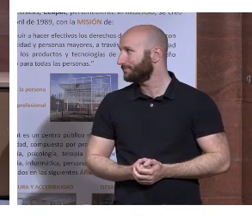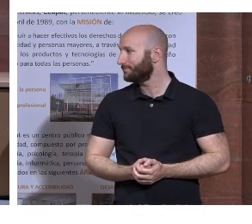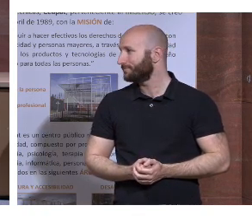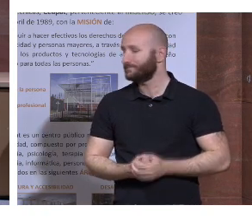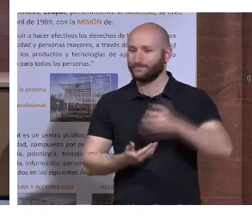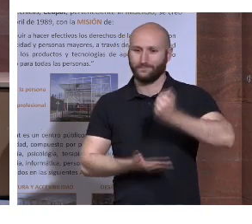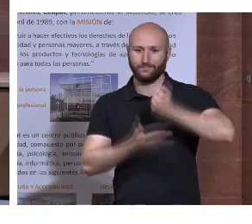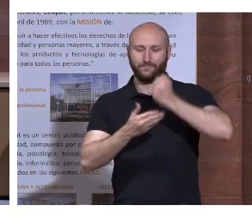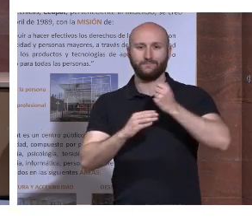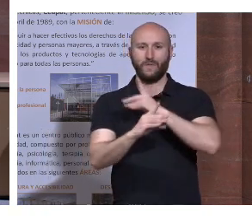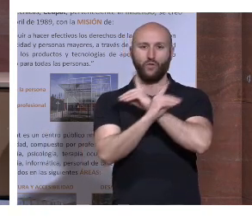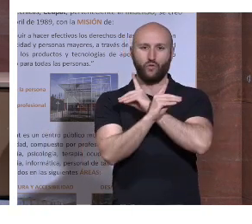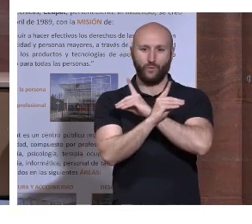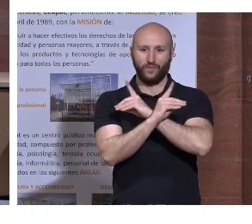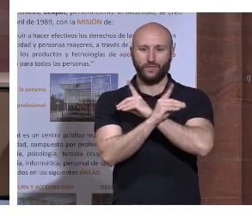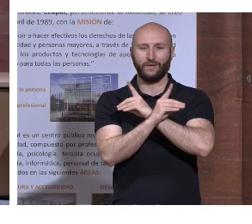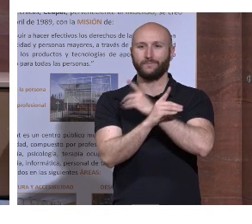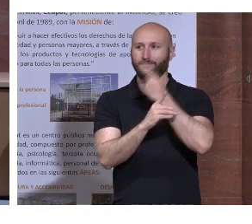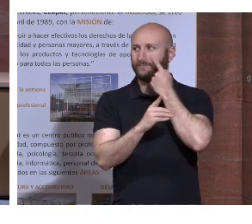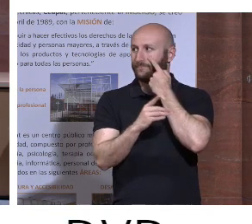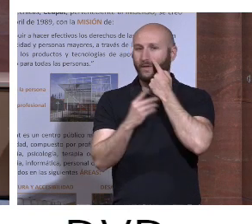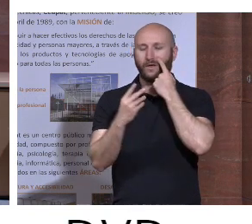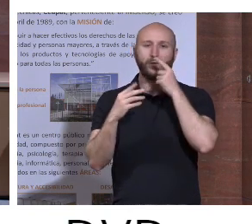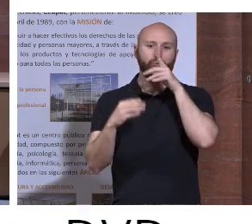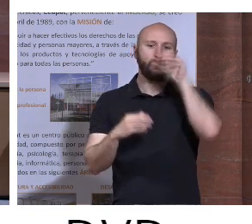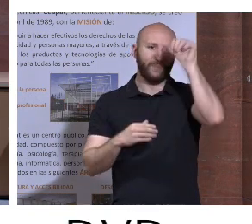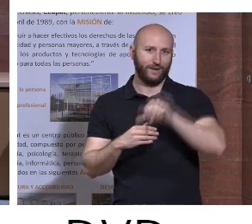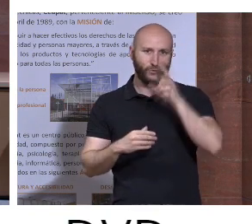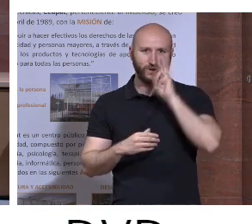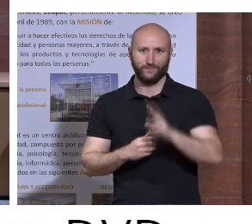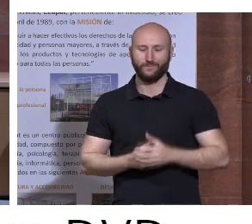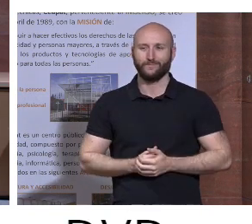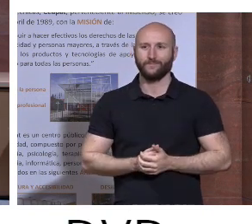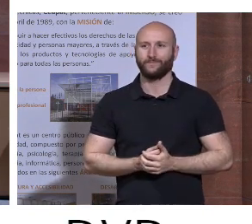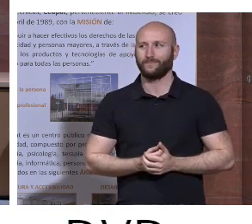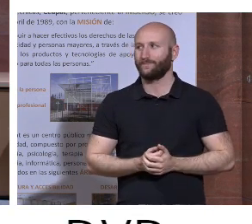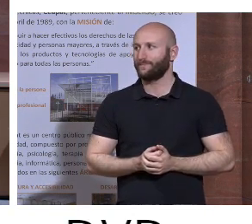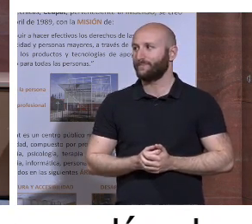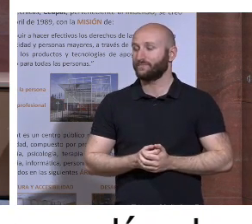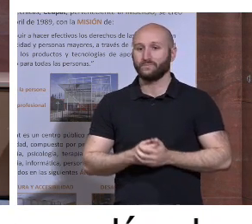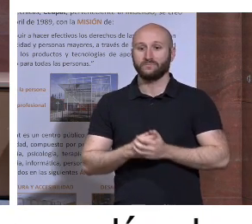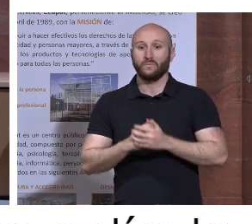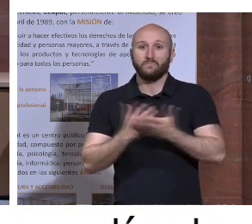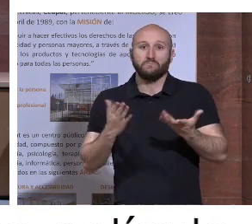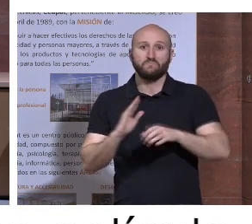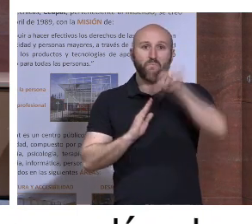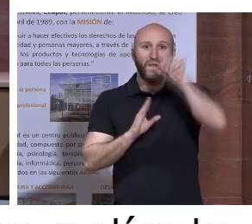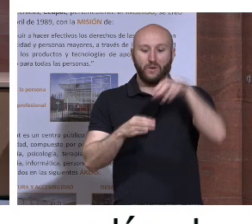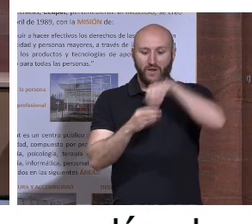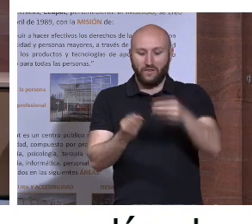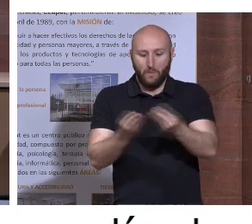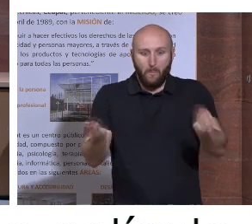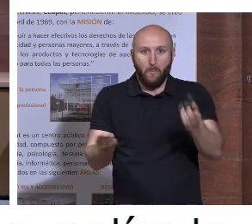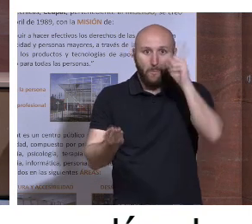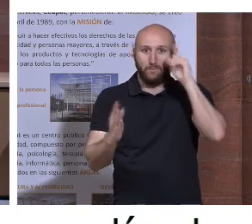un DVD, porque quiero esta noche ver una película, ¿vale? No sé qué película hay, y como hay muchas